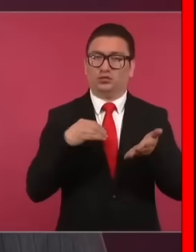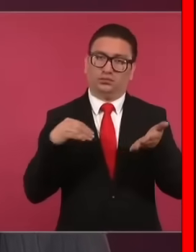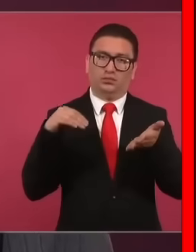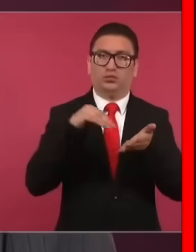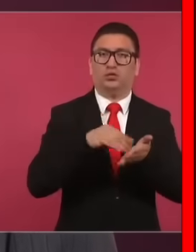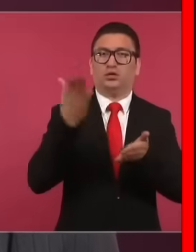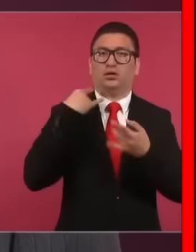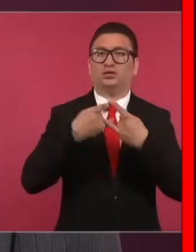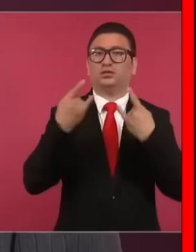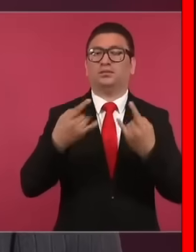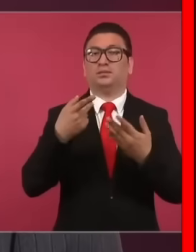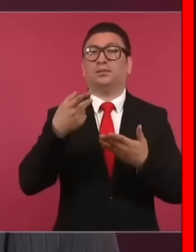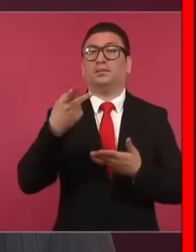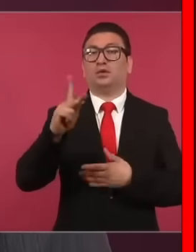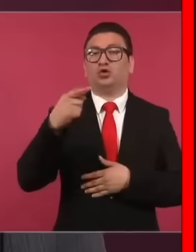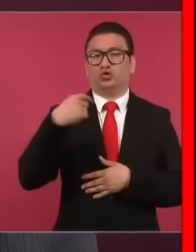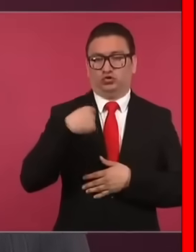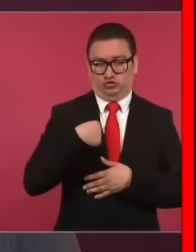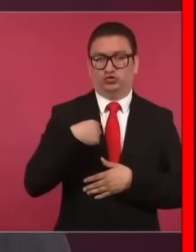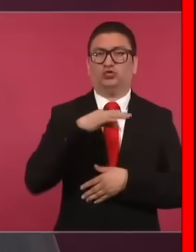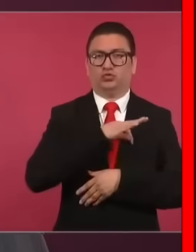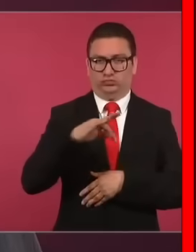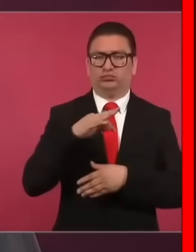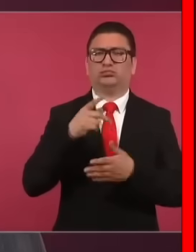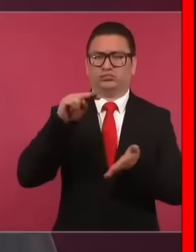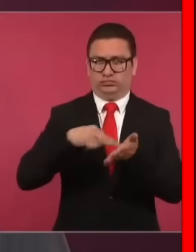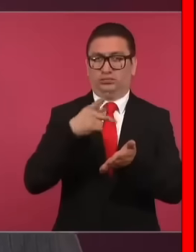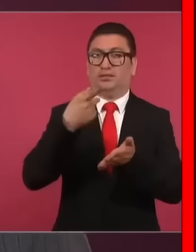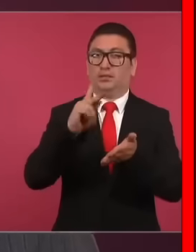Y dije, yo sí la firmo, pero si se agrega esto.